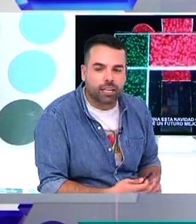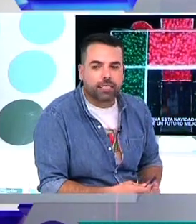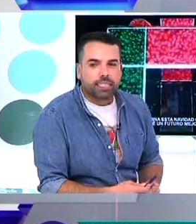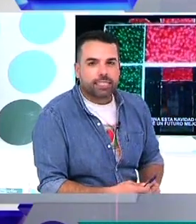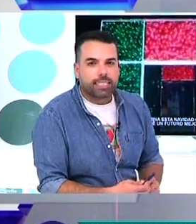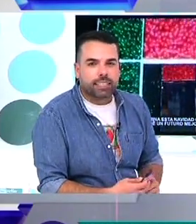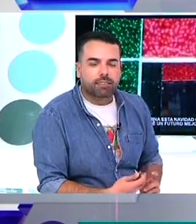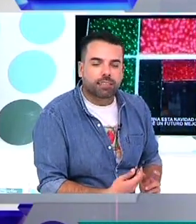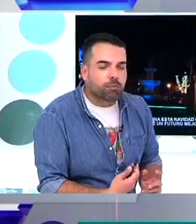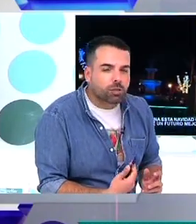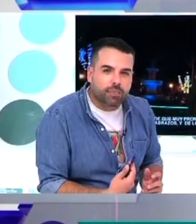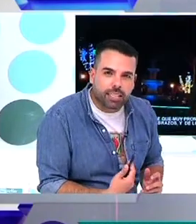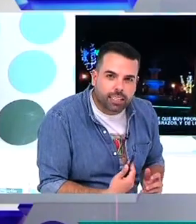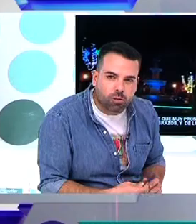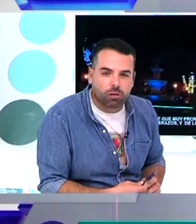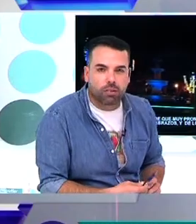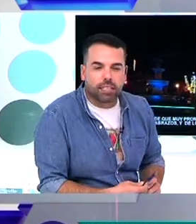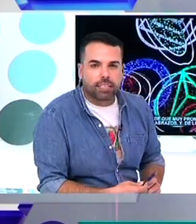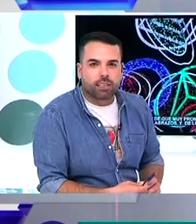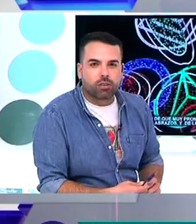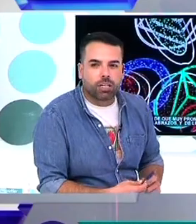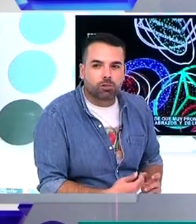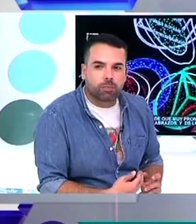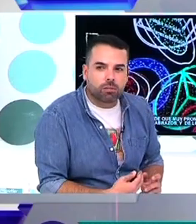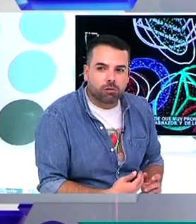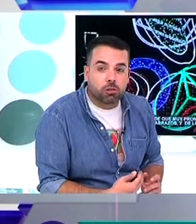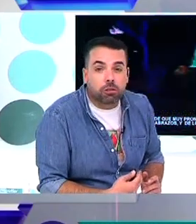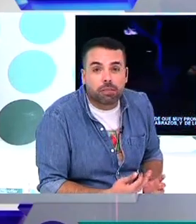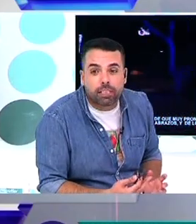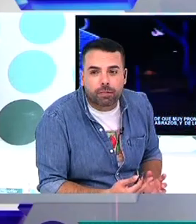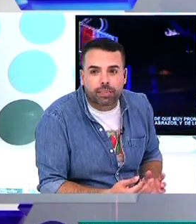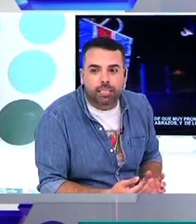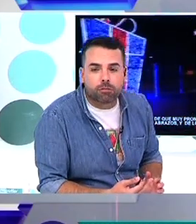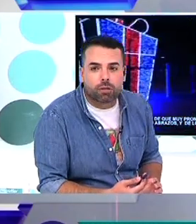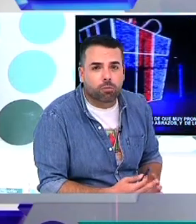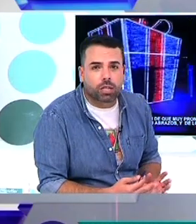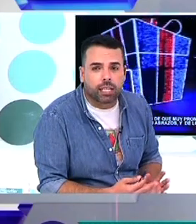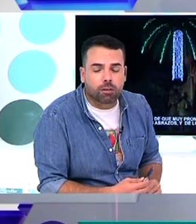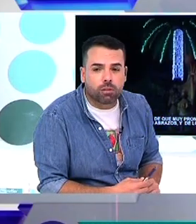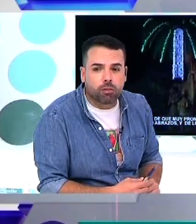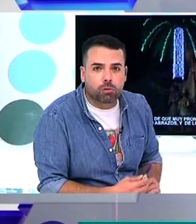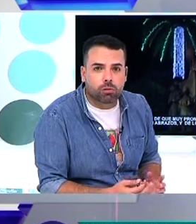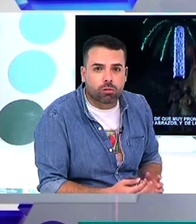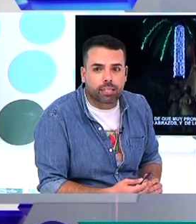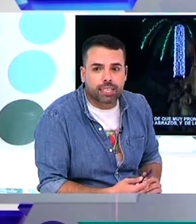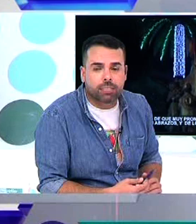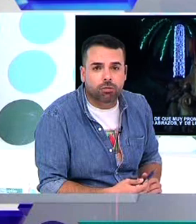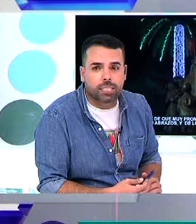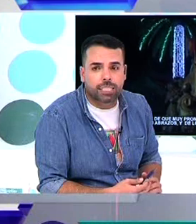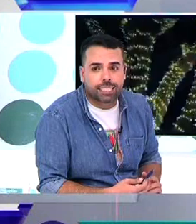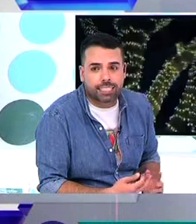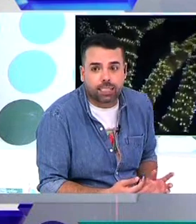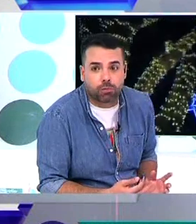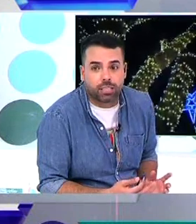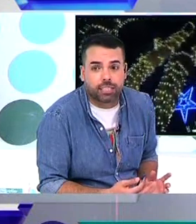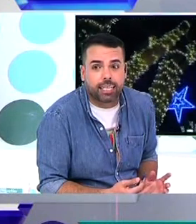hora. Es responsabilidad de todos. Los ayuntamientos, yo me van a permitir, no hablo por el de La Laguna, hablo por todos. Están haciendo lo que tienen